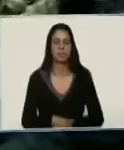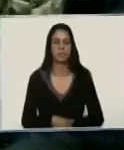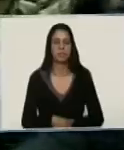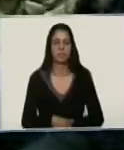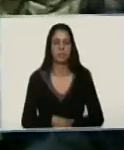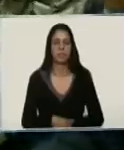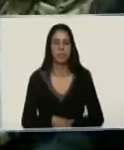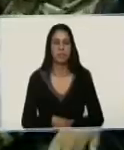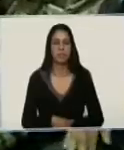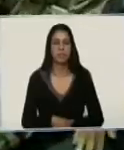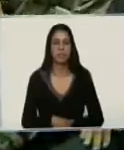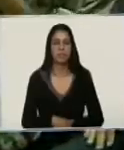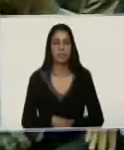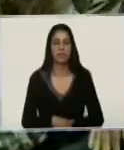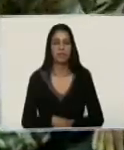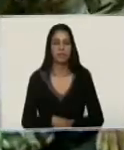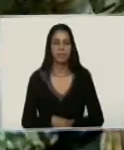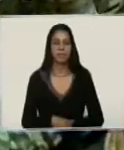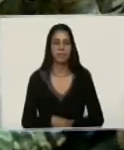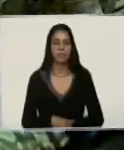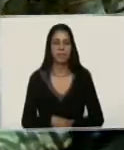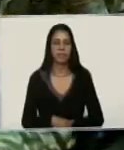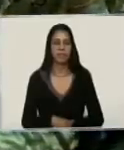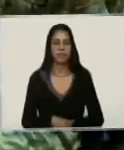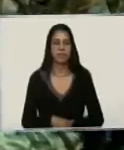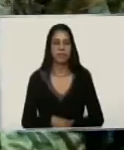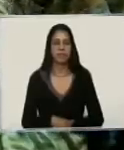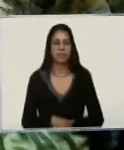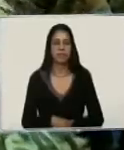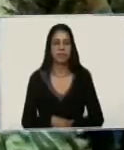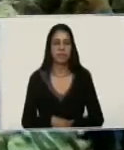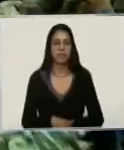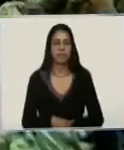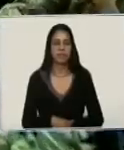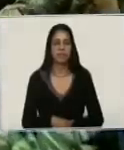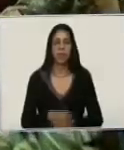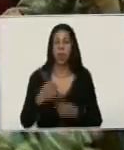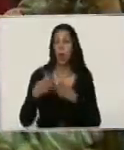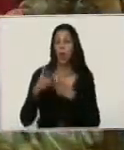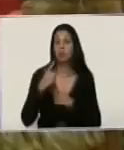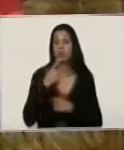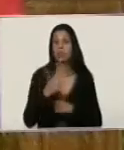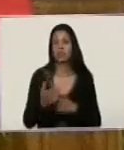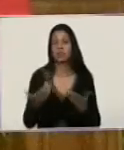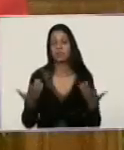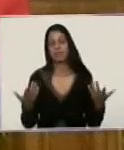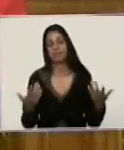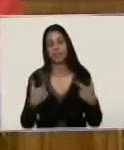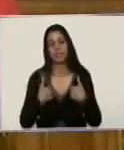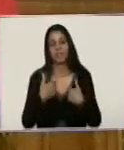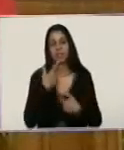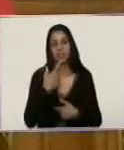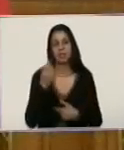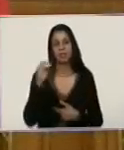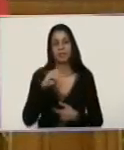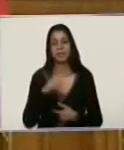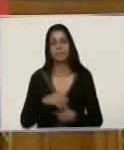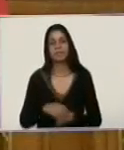Y si hay alguien que no se equivoca, bueno, mi opinión, otros dicen que, bueno, eso lo saben más que yo,